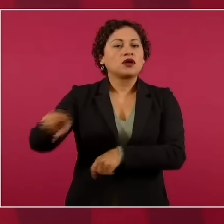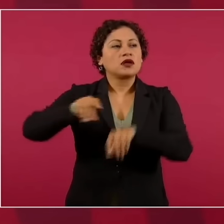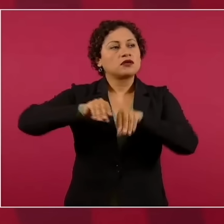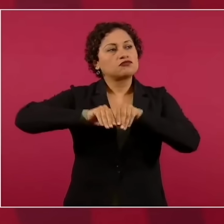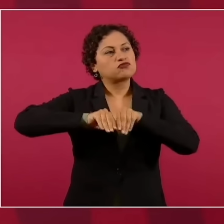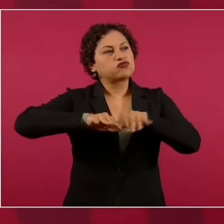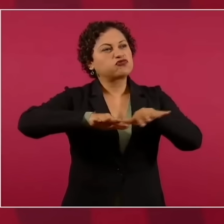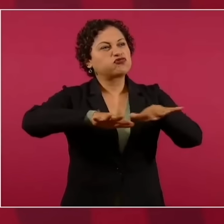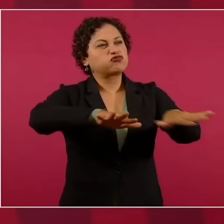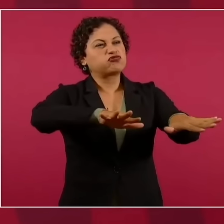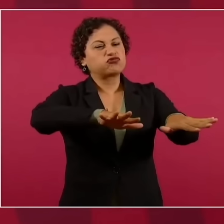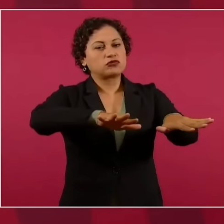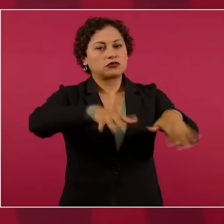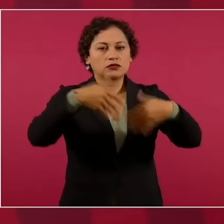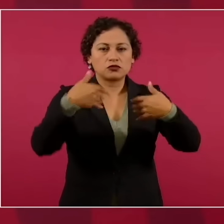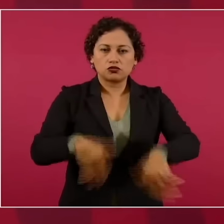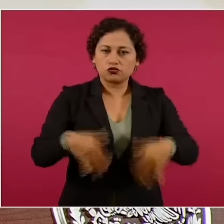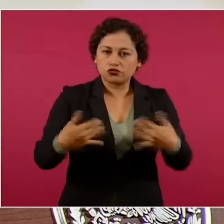imagínense,